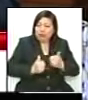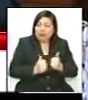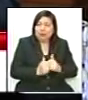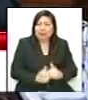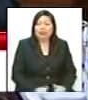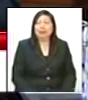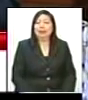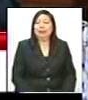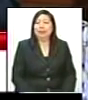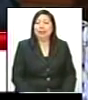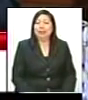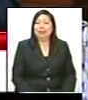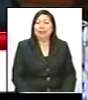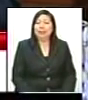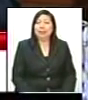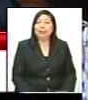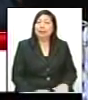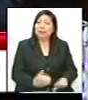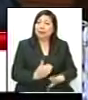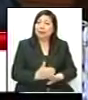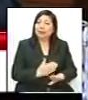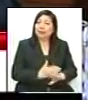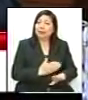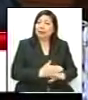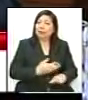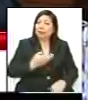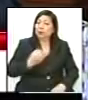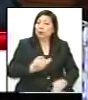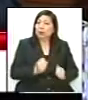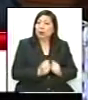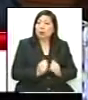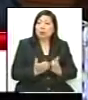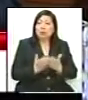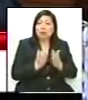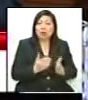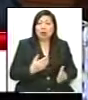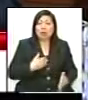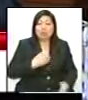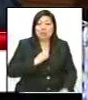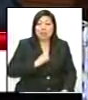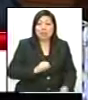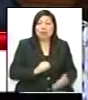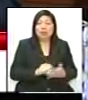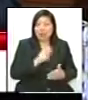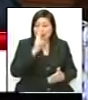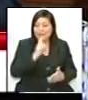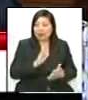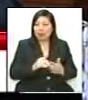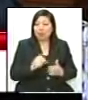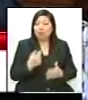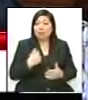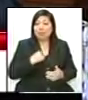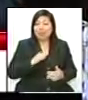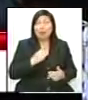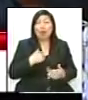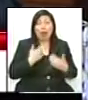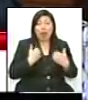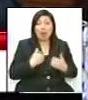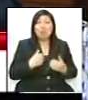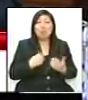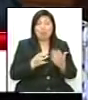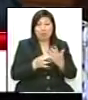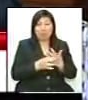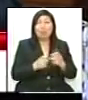el desarrollo de la justicia con mis alumnos, con mis hijos, que tengo el honor de que todos son abogados, así como mi